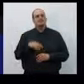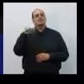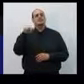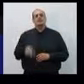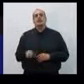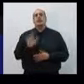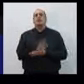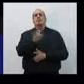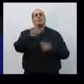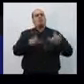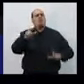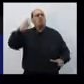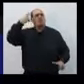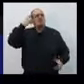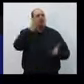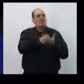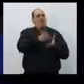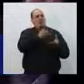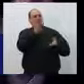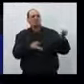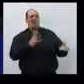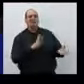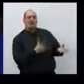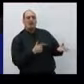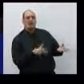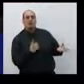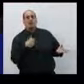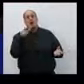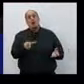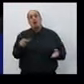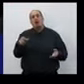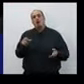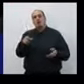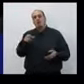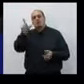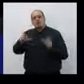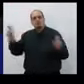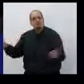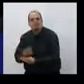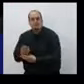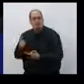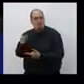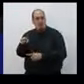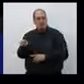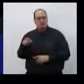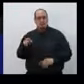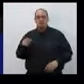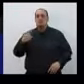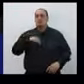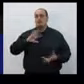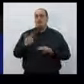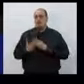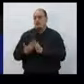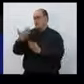que hay gente que piensa que los derechos humanos son curro otros que piensan que el genocidio no existió la verdad que nosotros para investigar el pasado